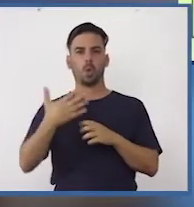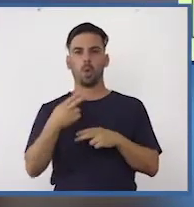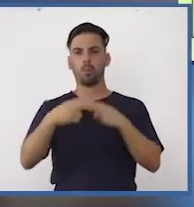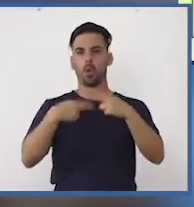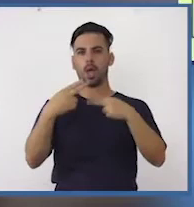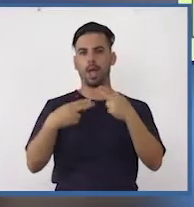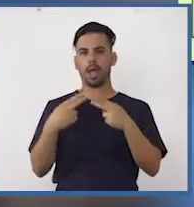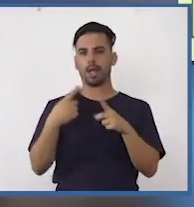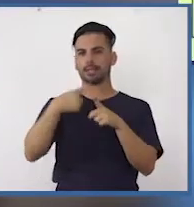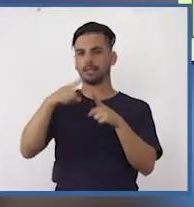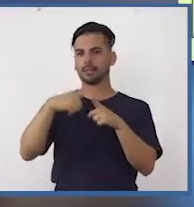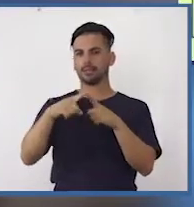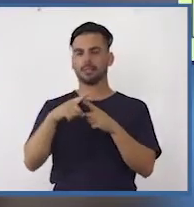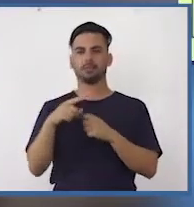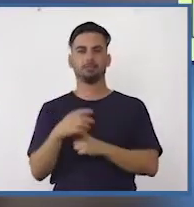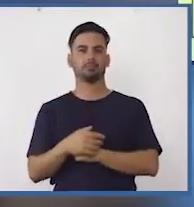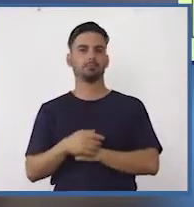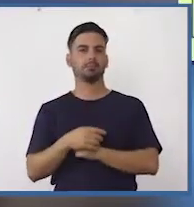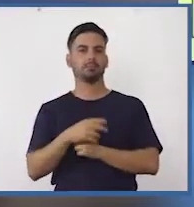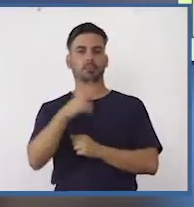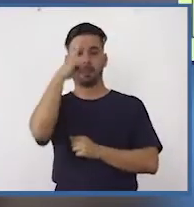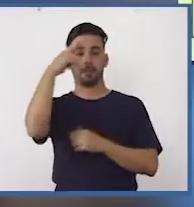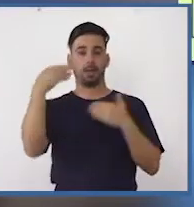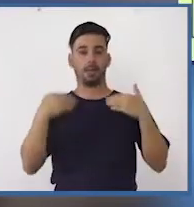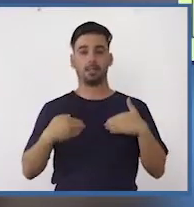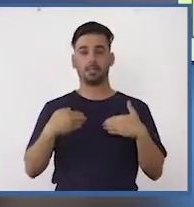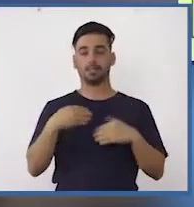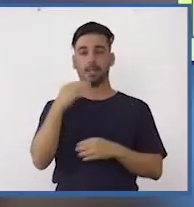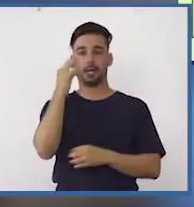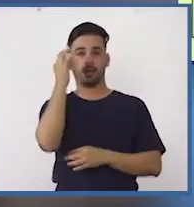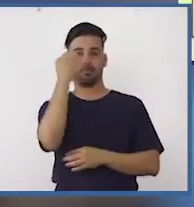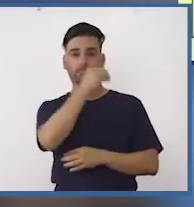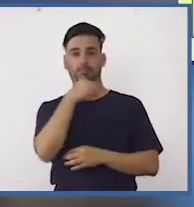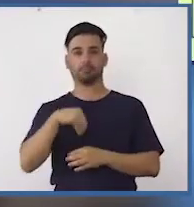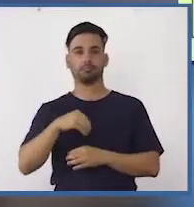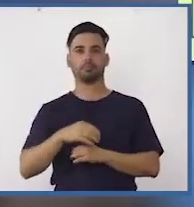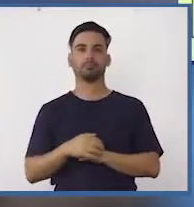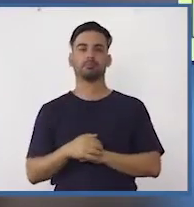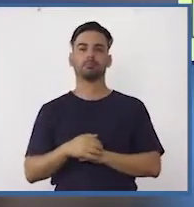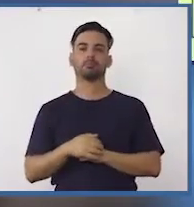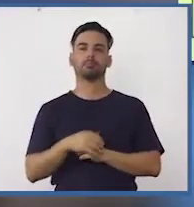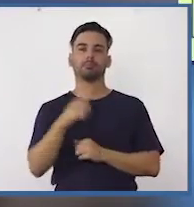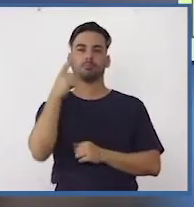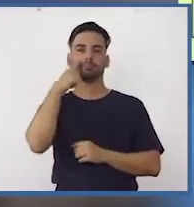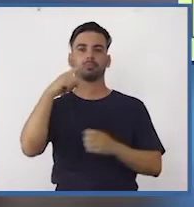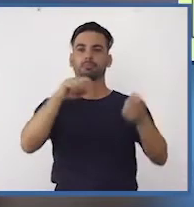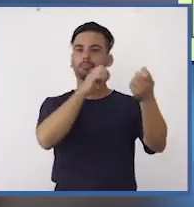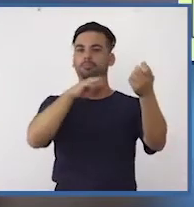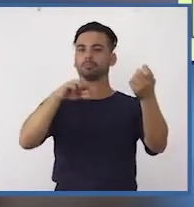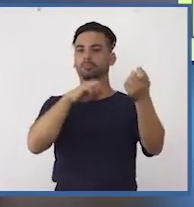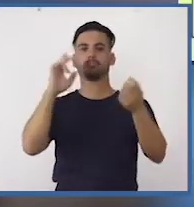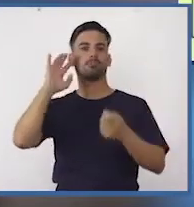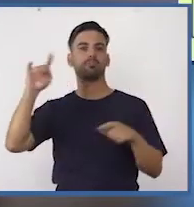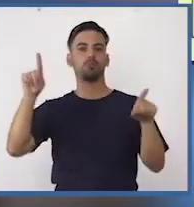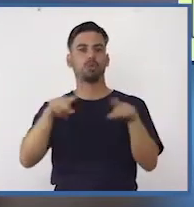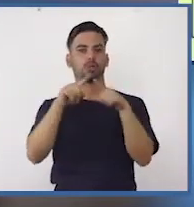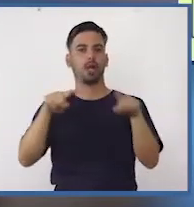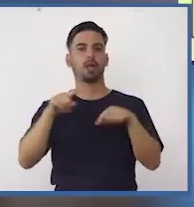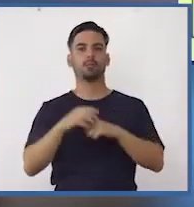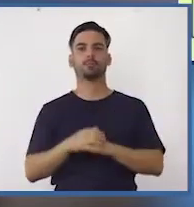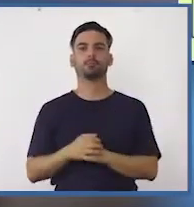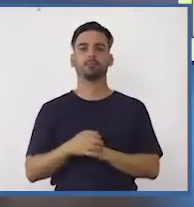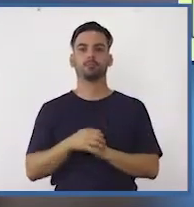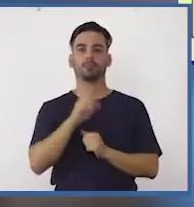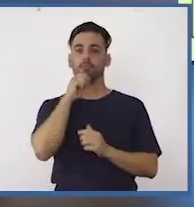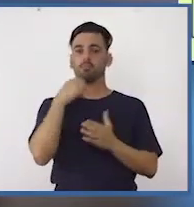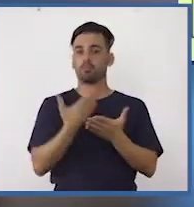A las oscilaciones y las ondas. Cuando estoy hablando de oscilación, ¿de qué magnitud me estoy haciendo referencia? Al periodo, a la frecuencia y a la